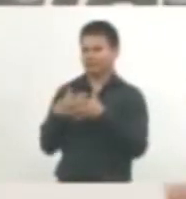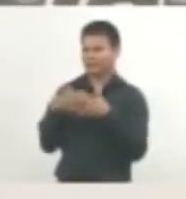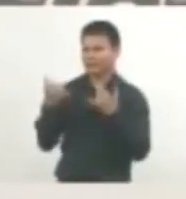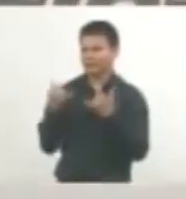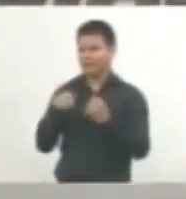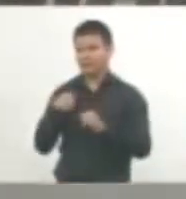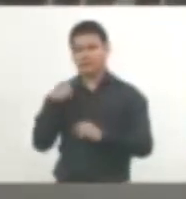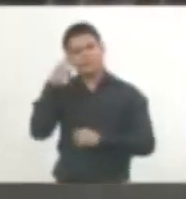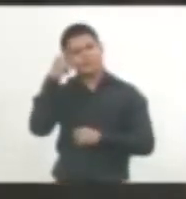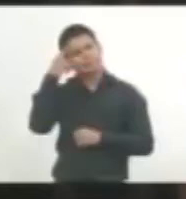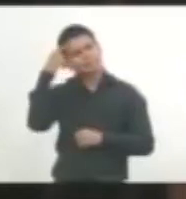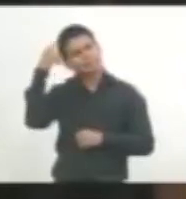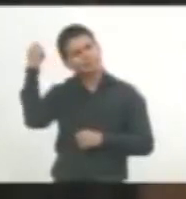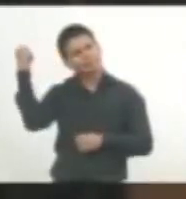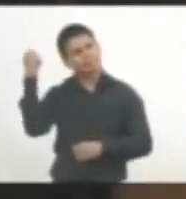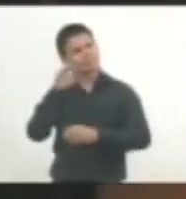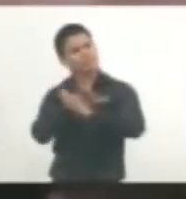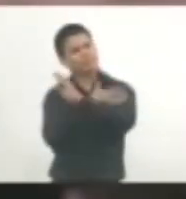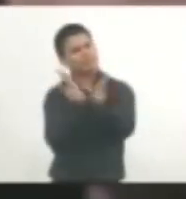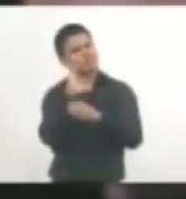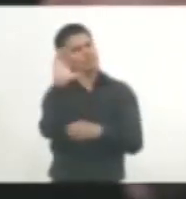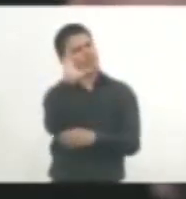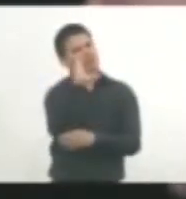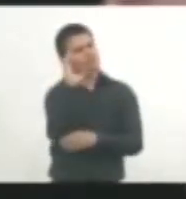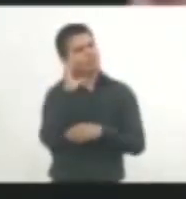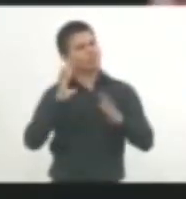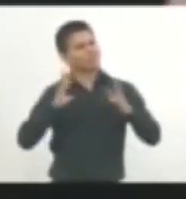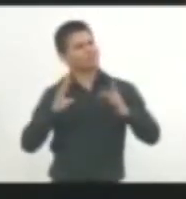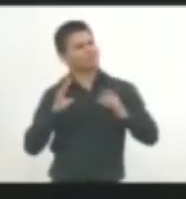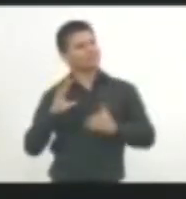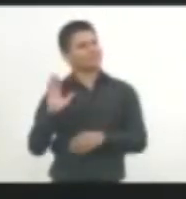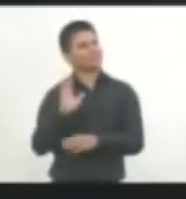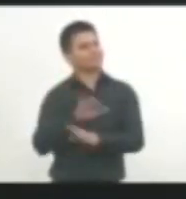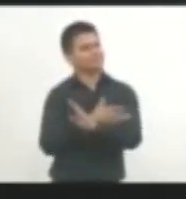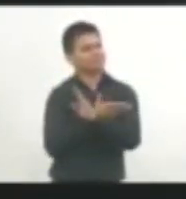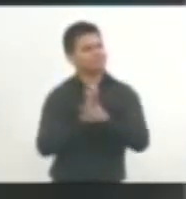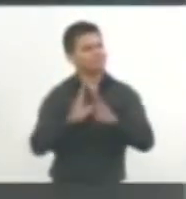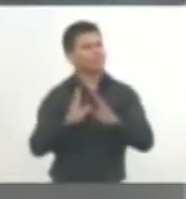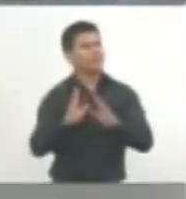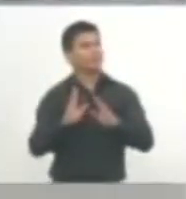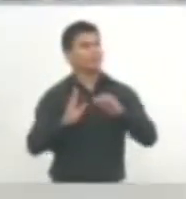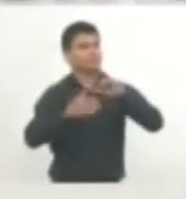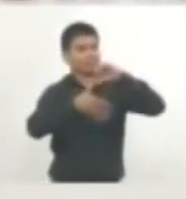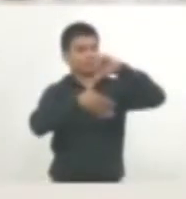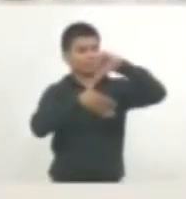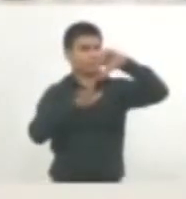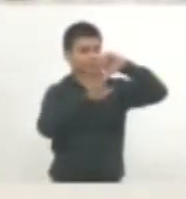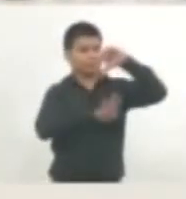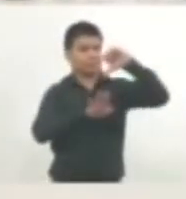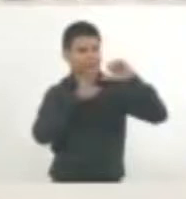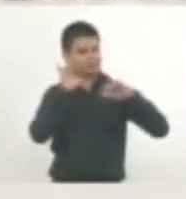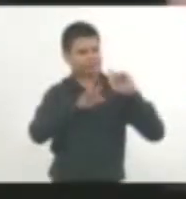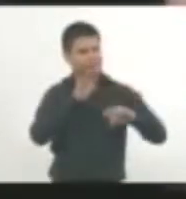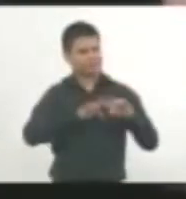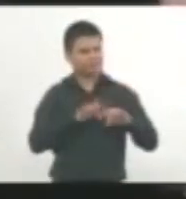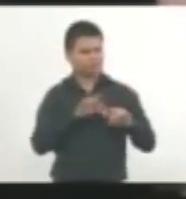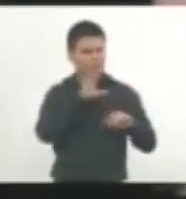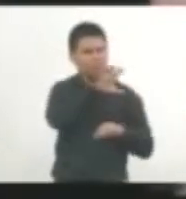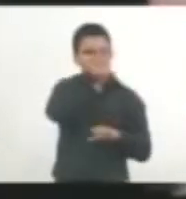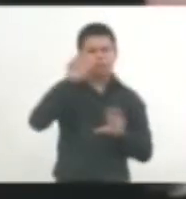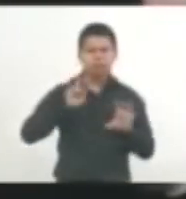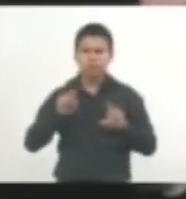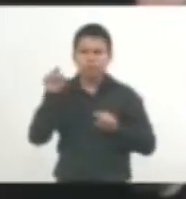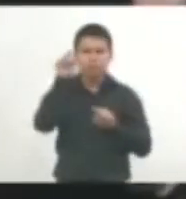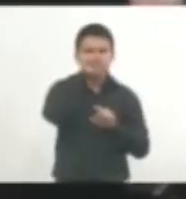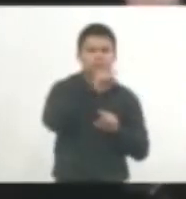de mucho tiempo hacer una vacación aquí en América del Sur y promocionar mi música. No habla muy